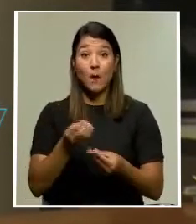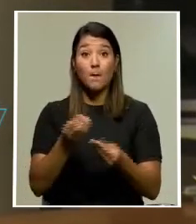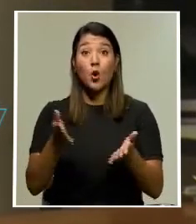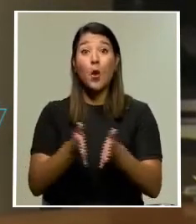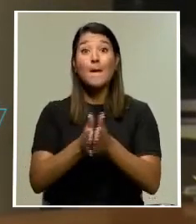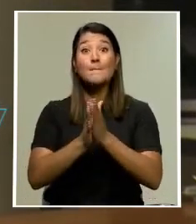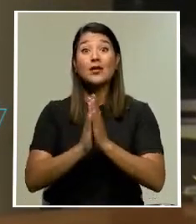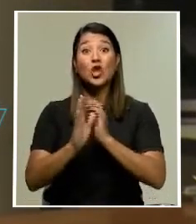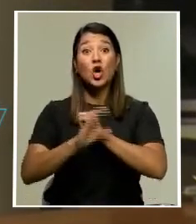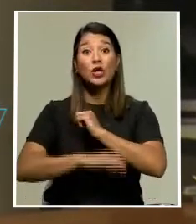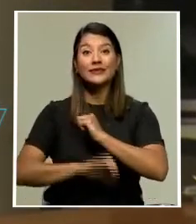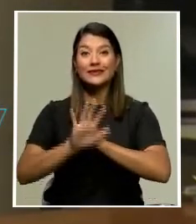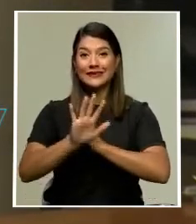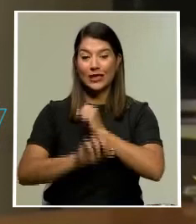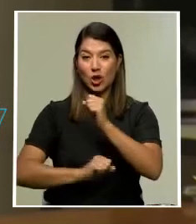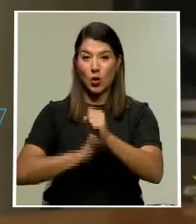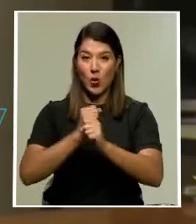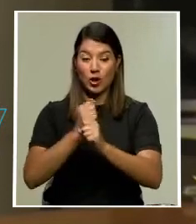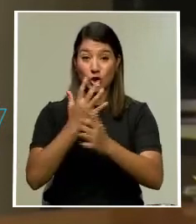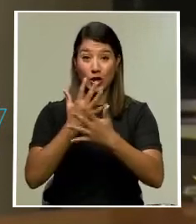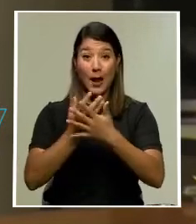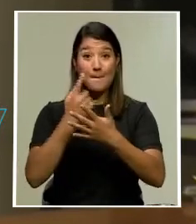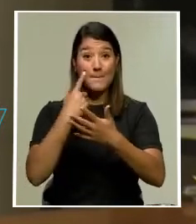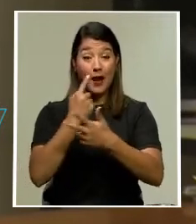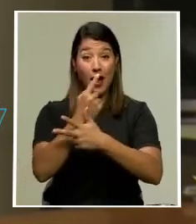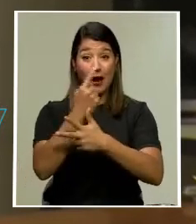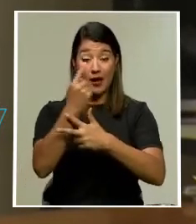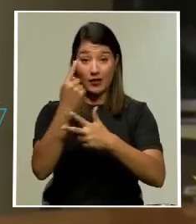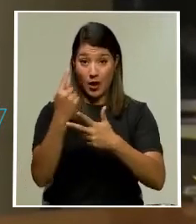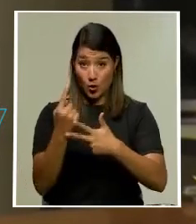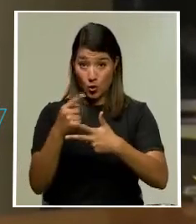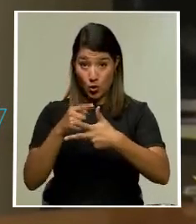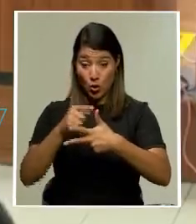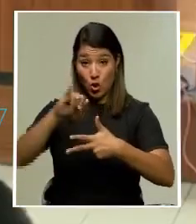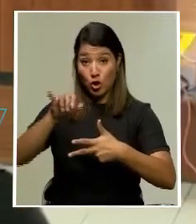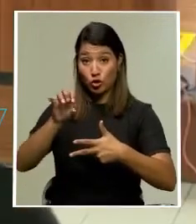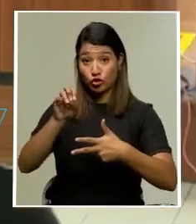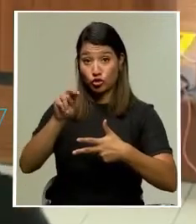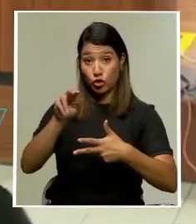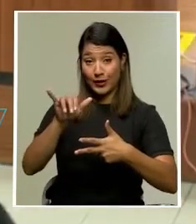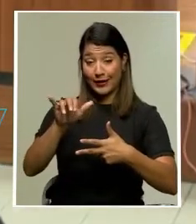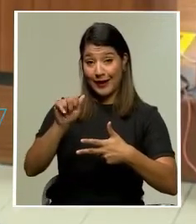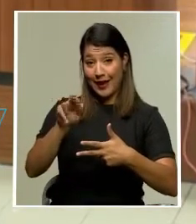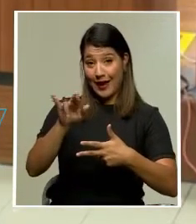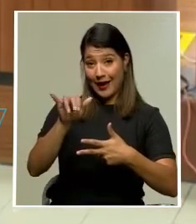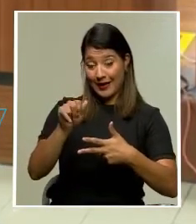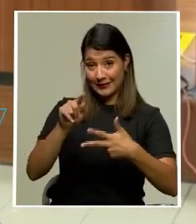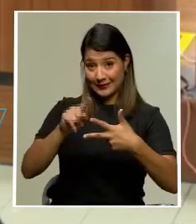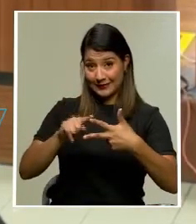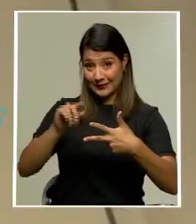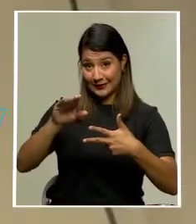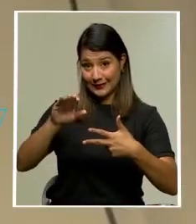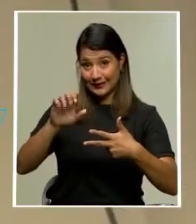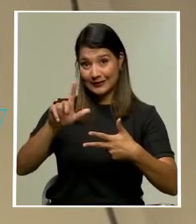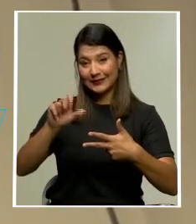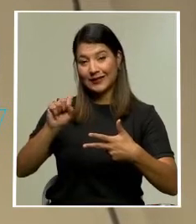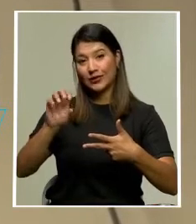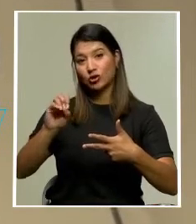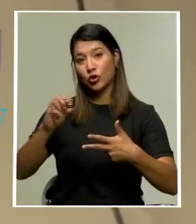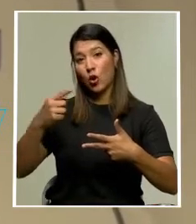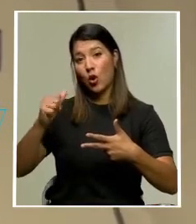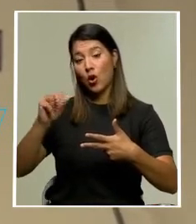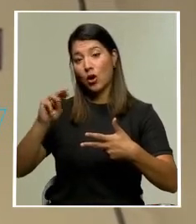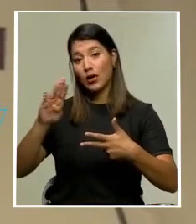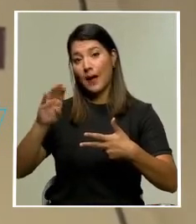condena de 5 años de cárcel para cada uno de los imputados, Johnny Araya, Celso Gamboa y a Berenice Smith, por el presunto delito